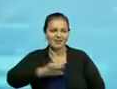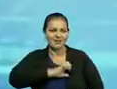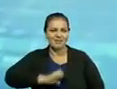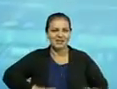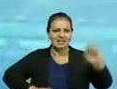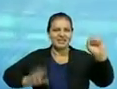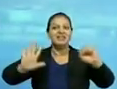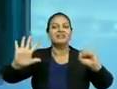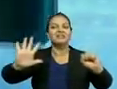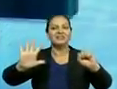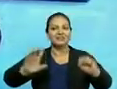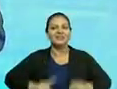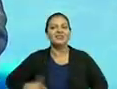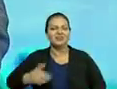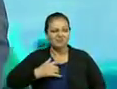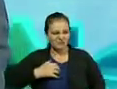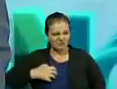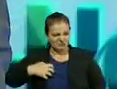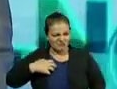Bueno.